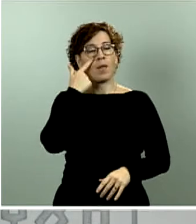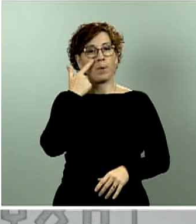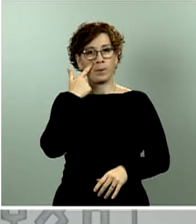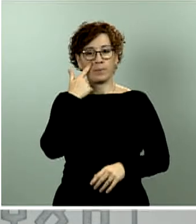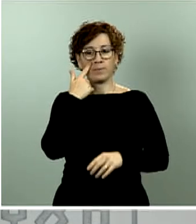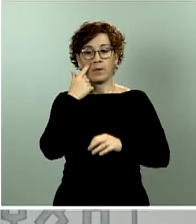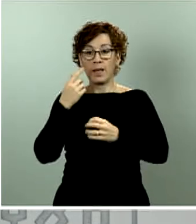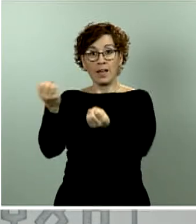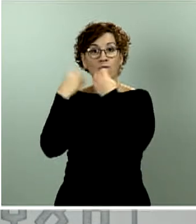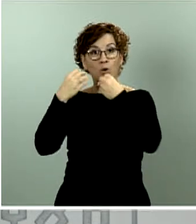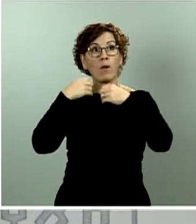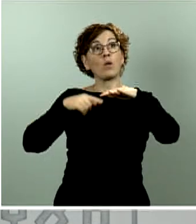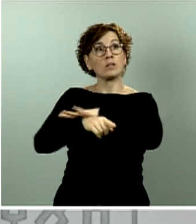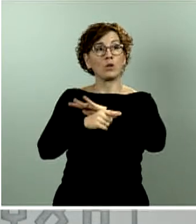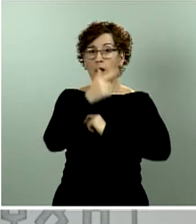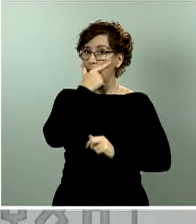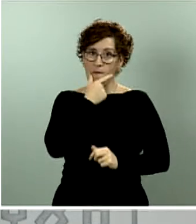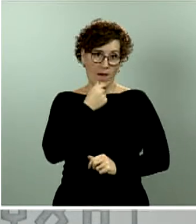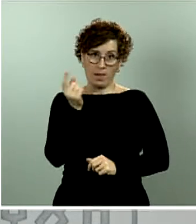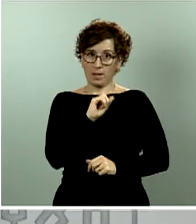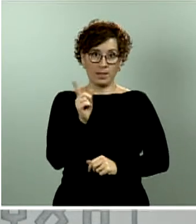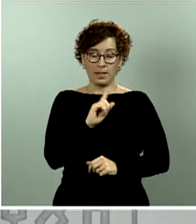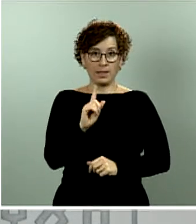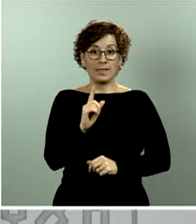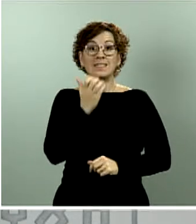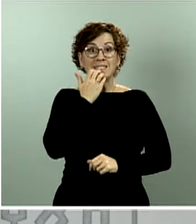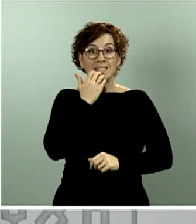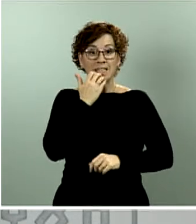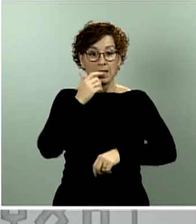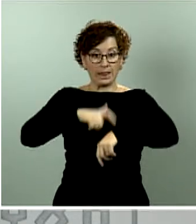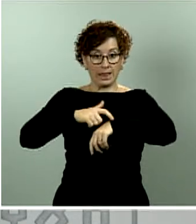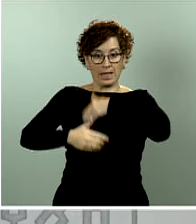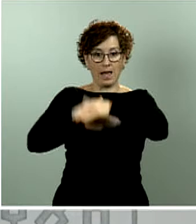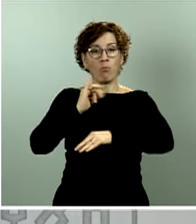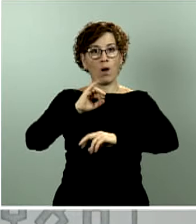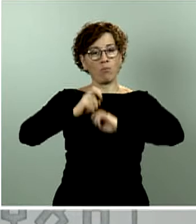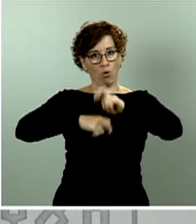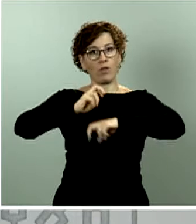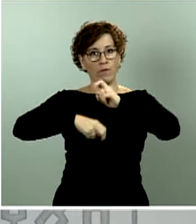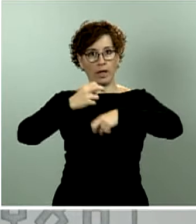fácil y menos cuando van modificándose a lo largo del tiempo y además modificándose de forma,